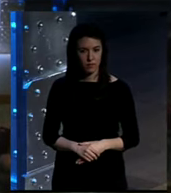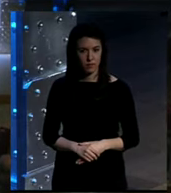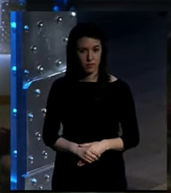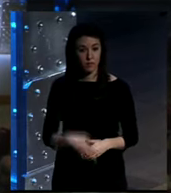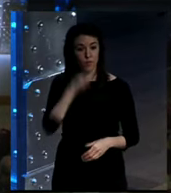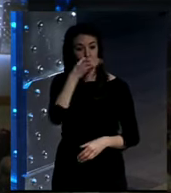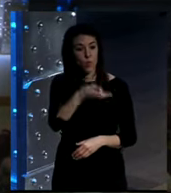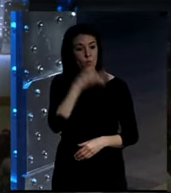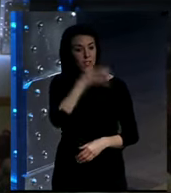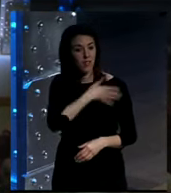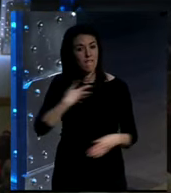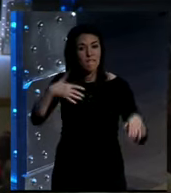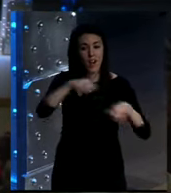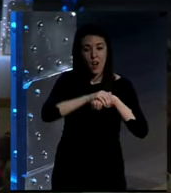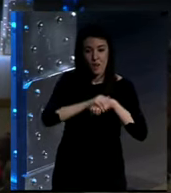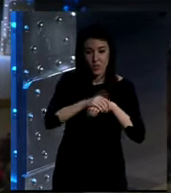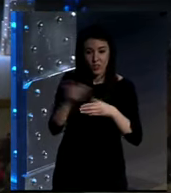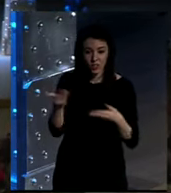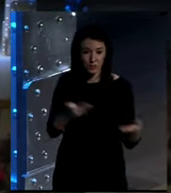Buenas tardes, queridos amigos.